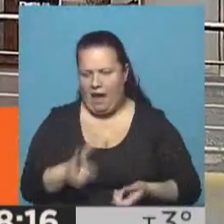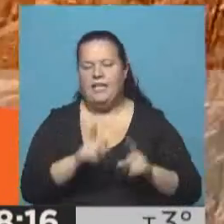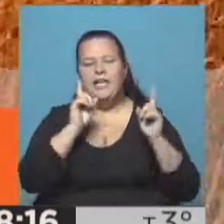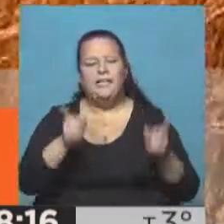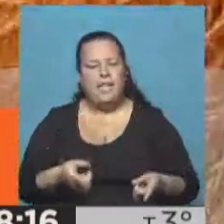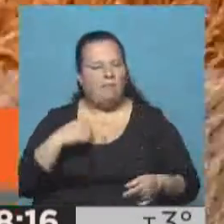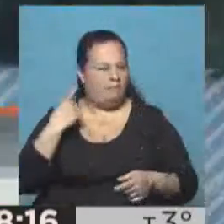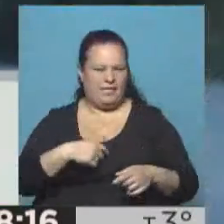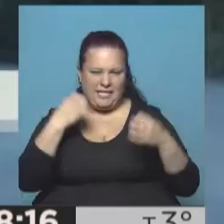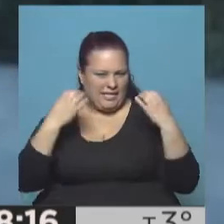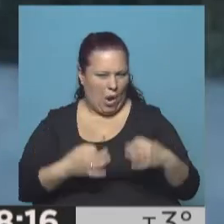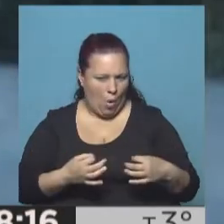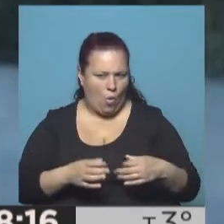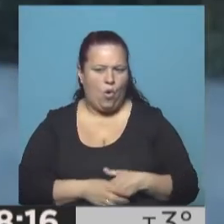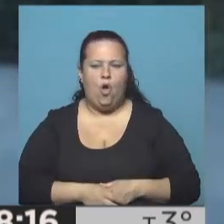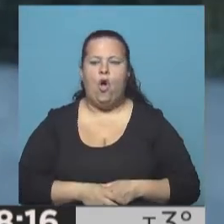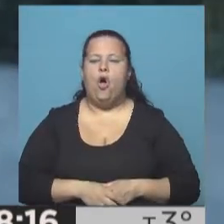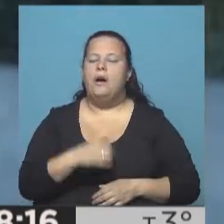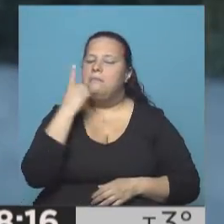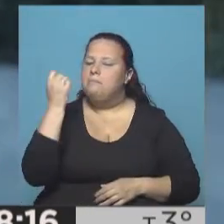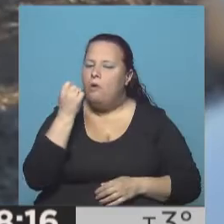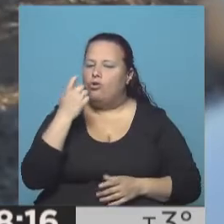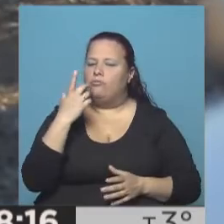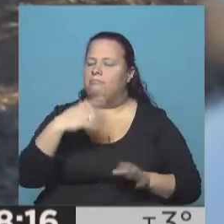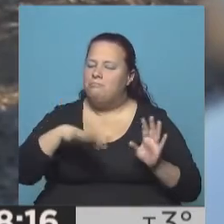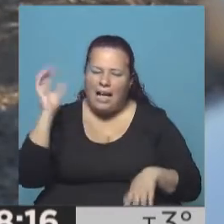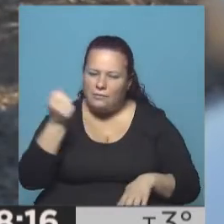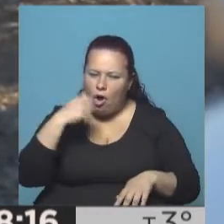estamos seguros de que la principal o lo más